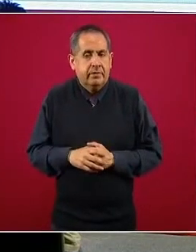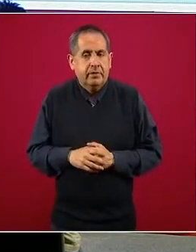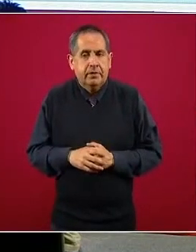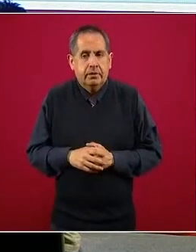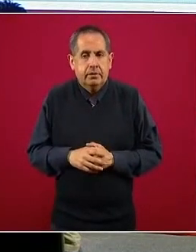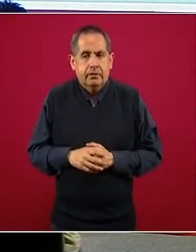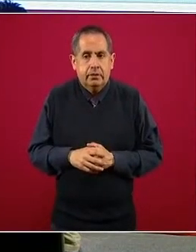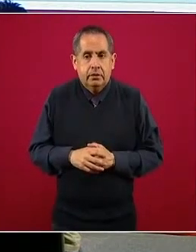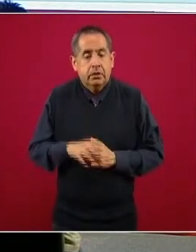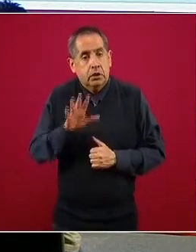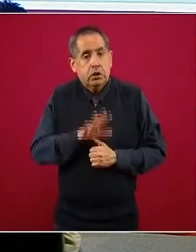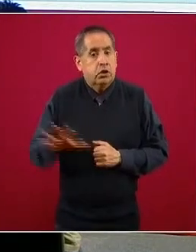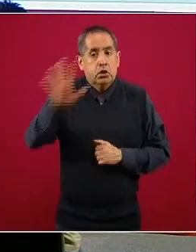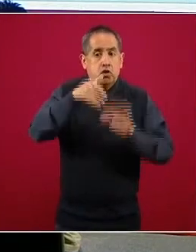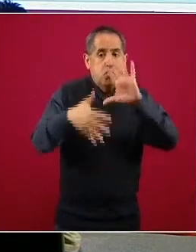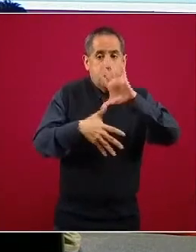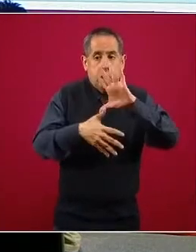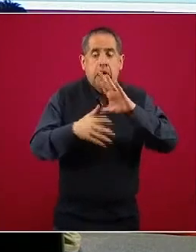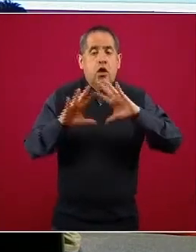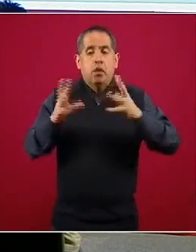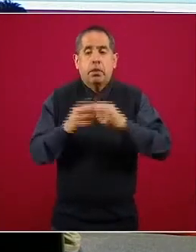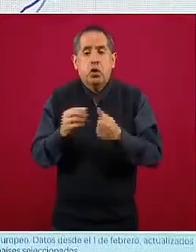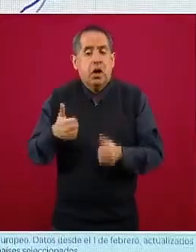En todo el continente tenemos 6